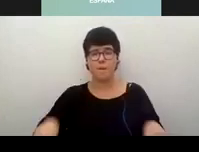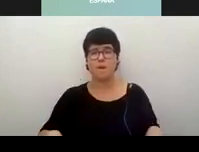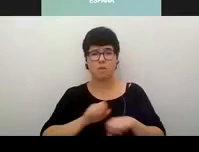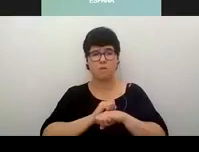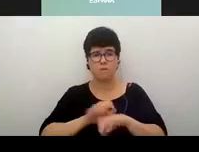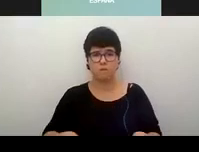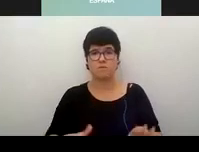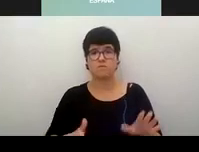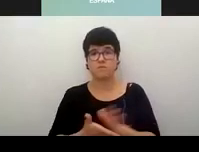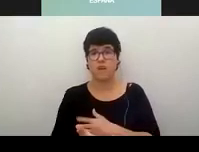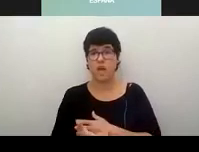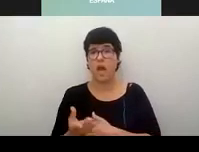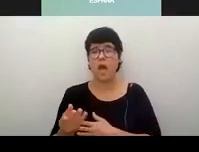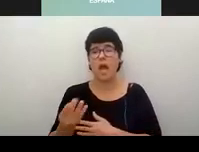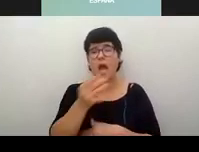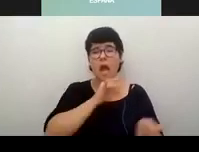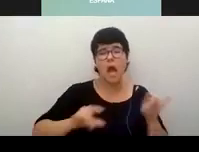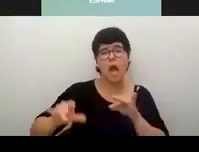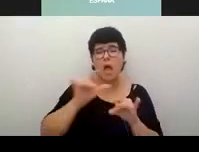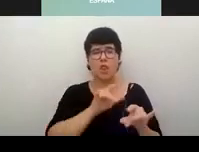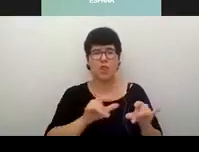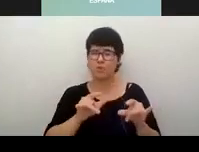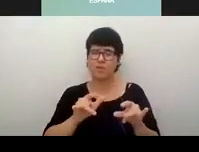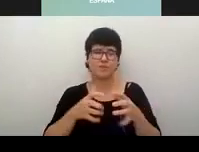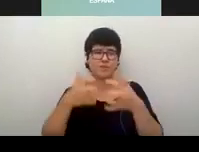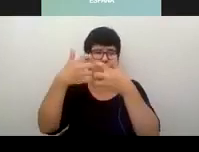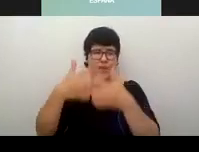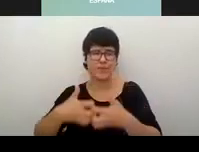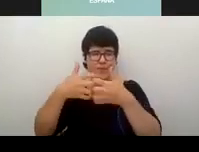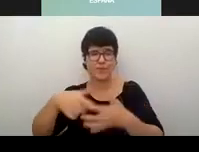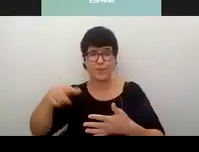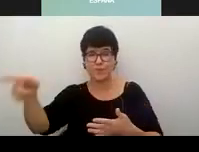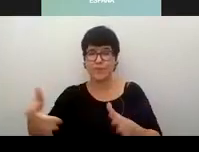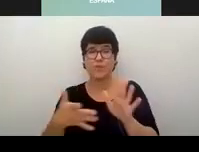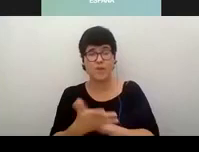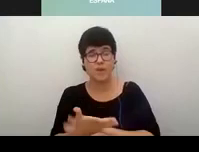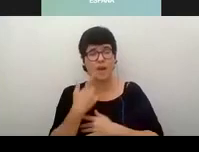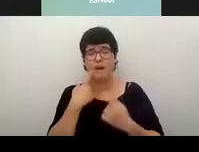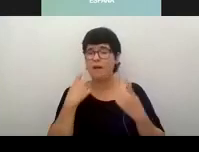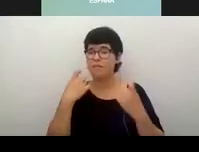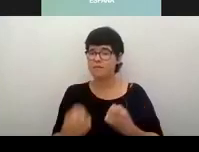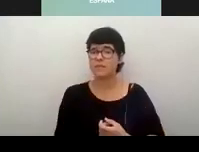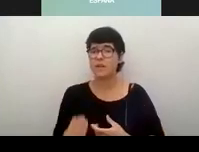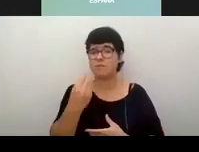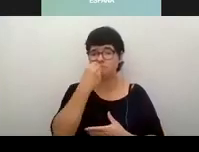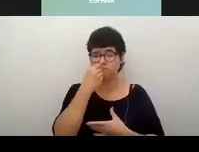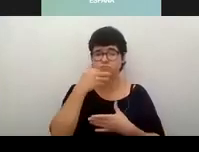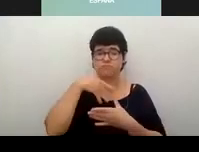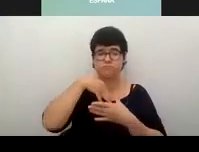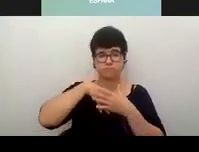en el cuerpo nos va a durar muy poquito tiempo. El que tardemos en que llegue al estómago, se absorba,